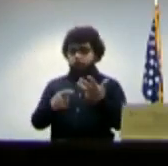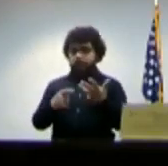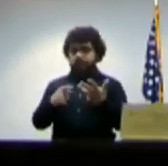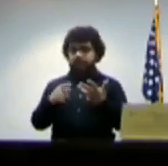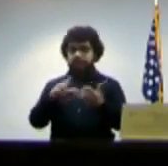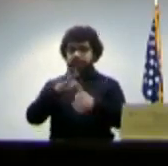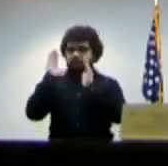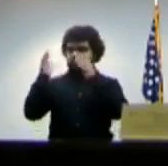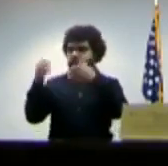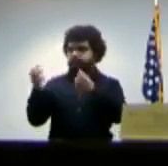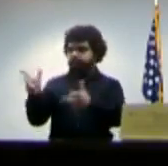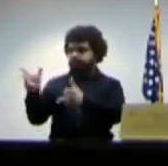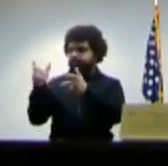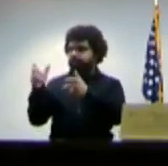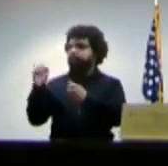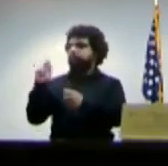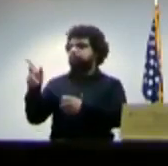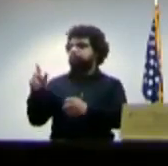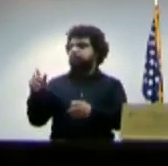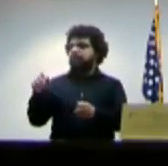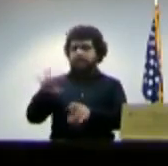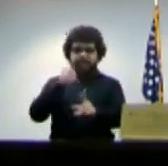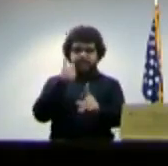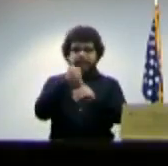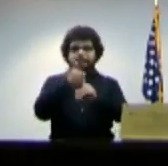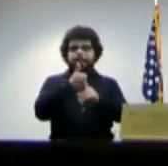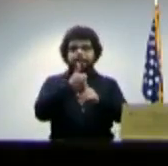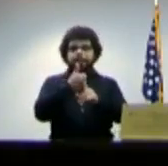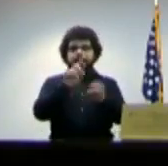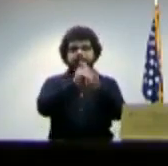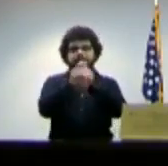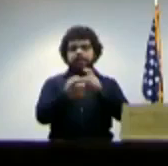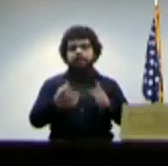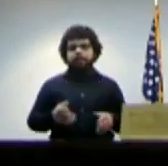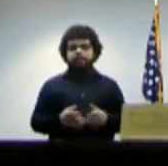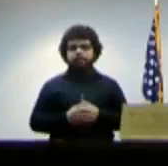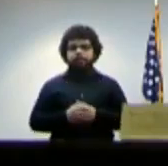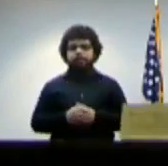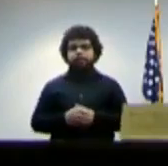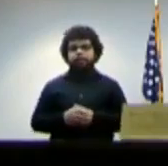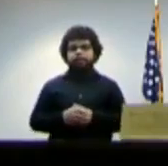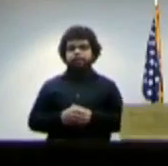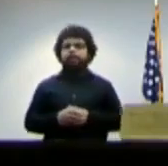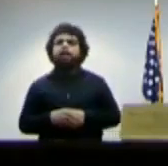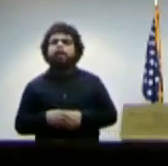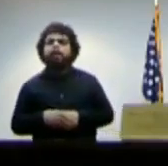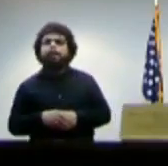automáticamente independiente del ser humano. ¿Por qué AES se opera a su carga máxima?